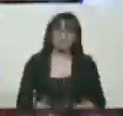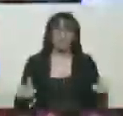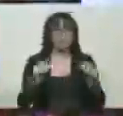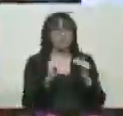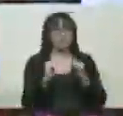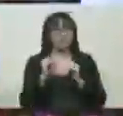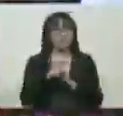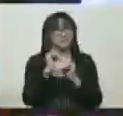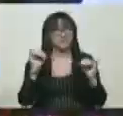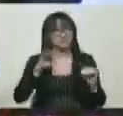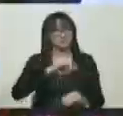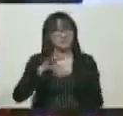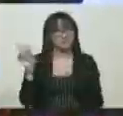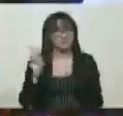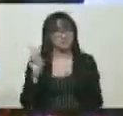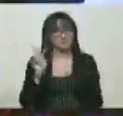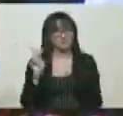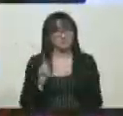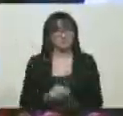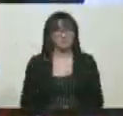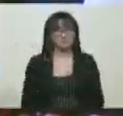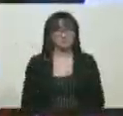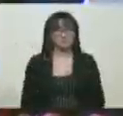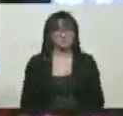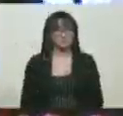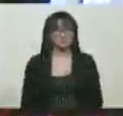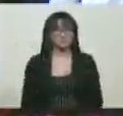por la independencia de Venezuela.